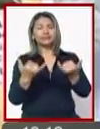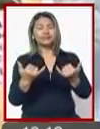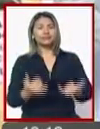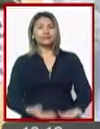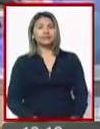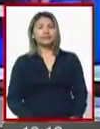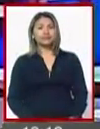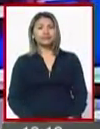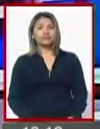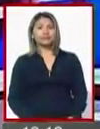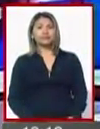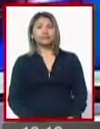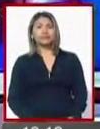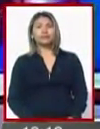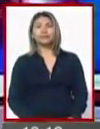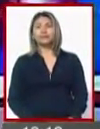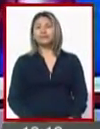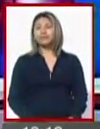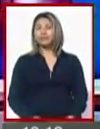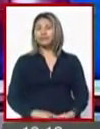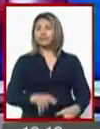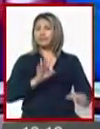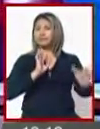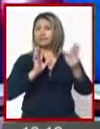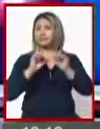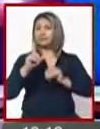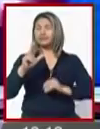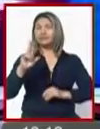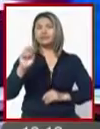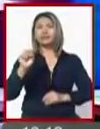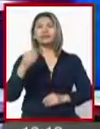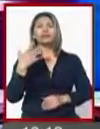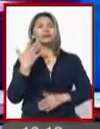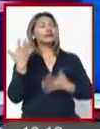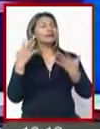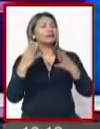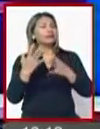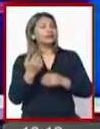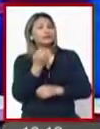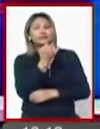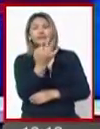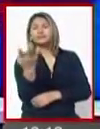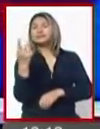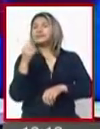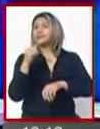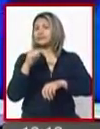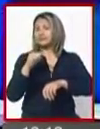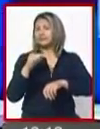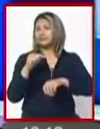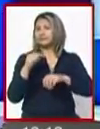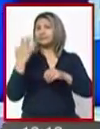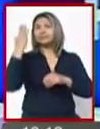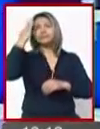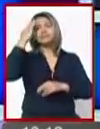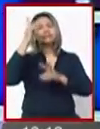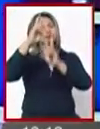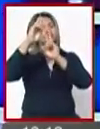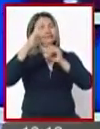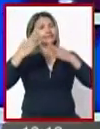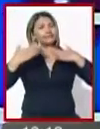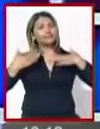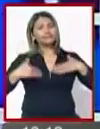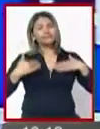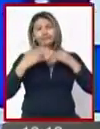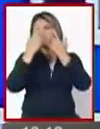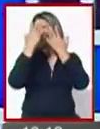actualidad. Seguimos hablando de Luis García Mesa porque se rechaza cualquier tipo de homenaje para él, pero se respeta el luto de